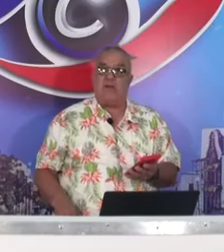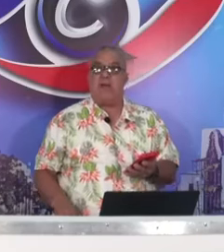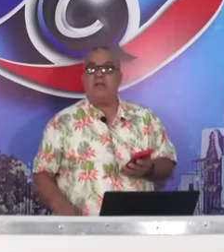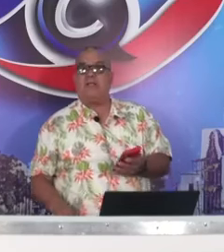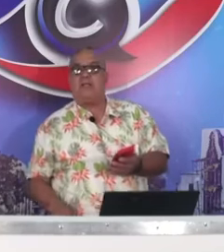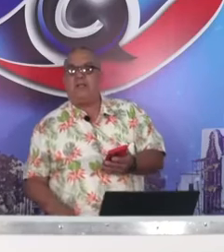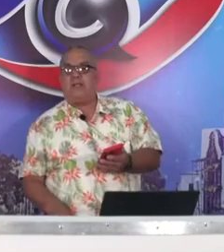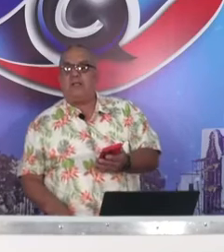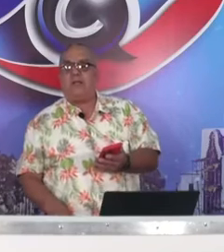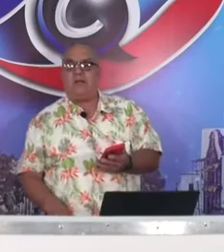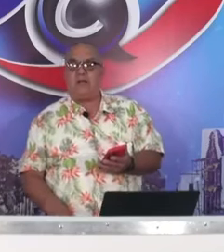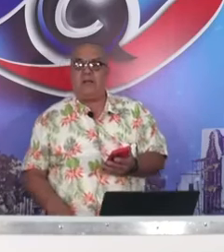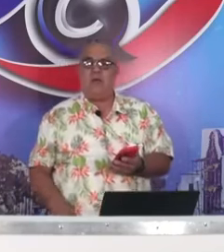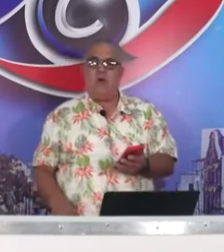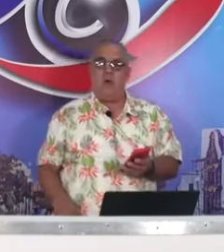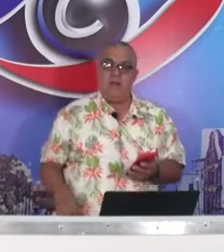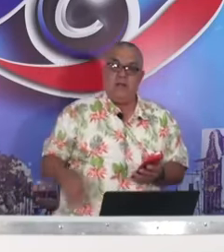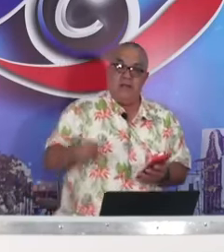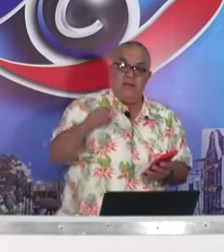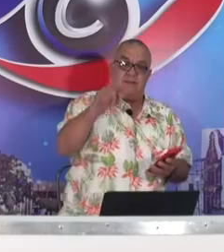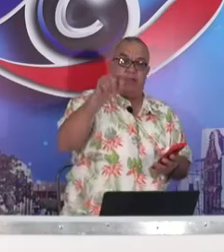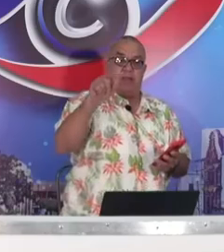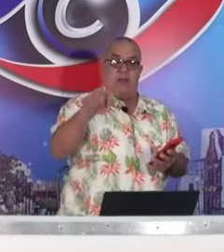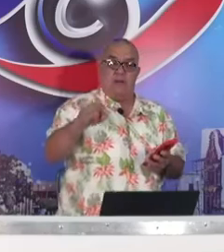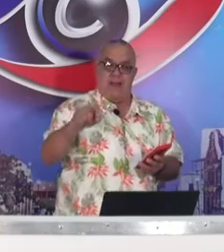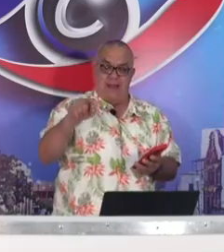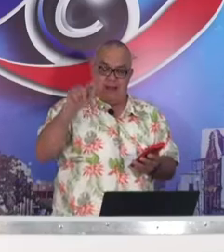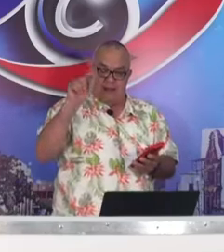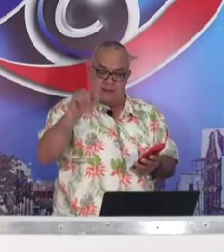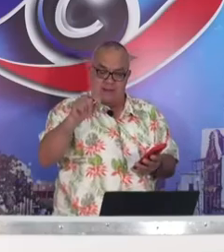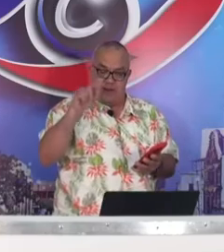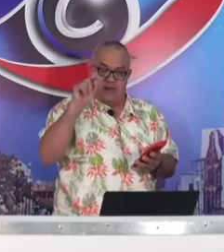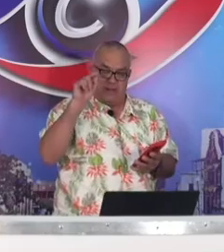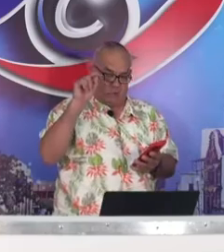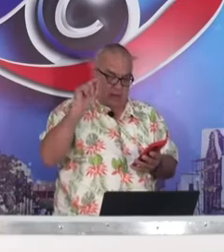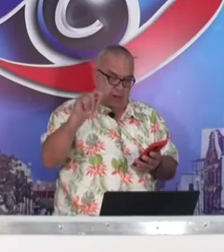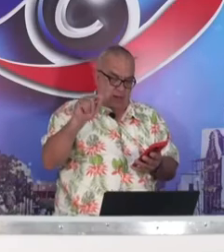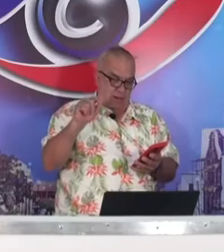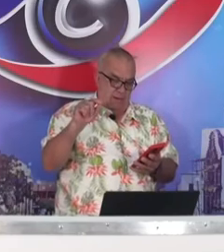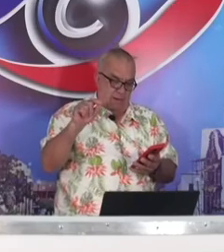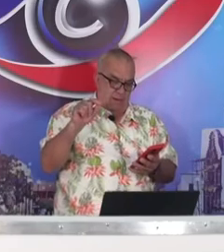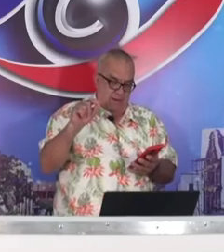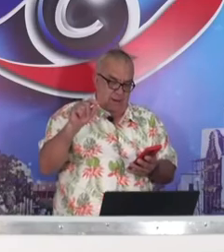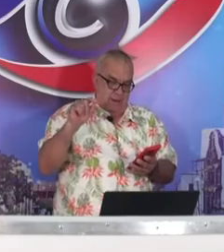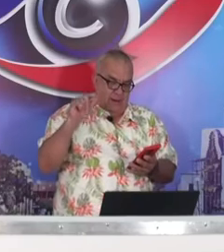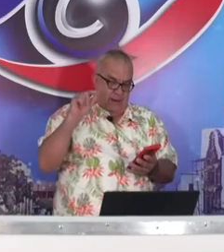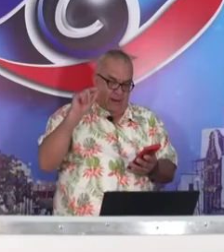quede atrás. Ese mensaje. Hoy se celebra el Día Internacional